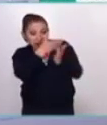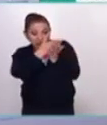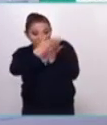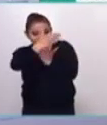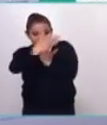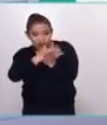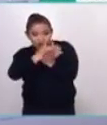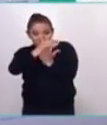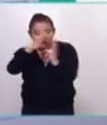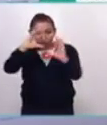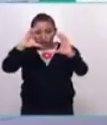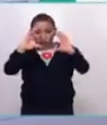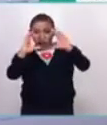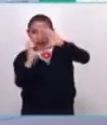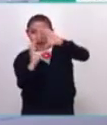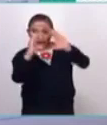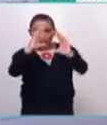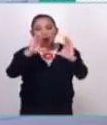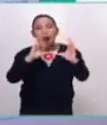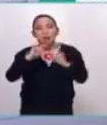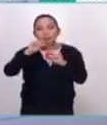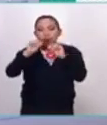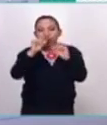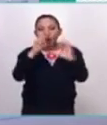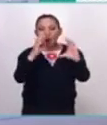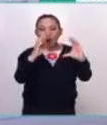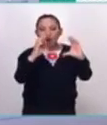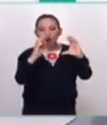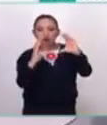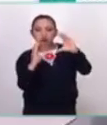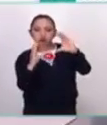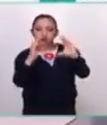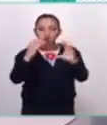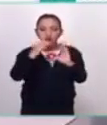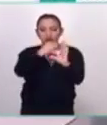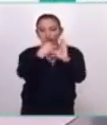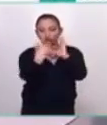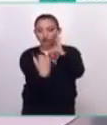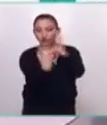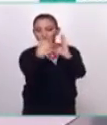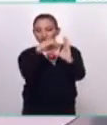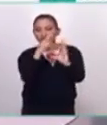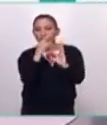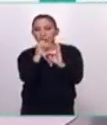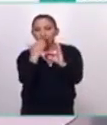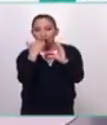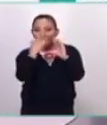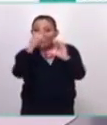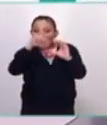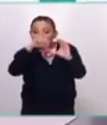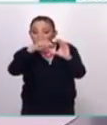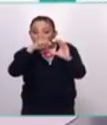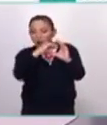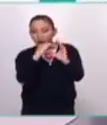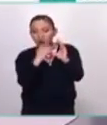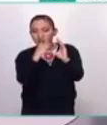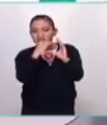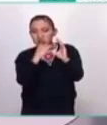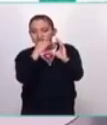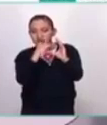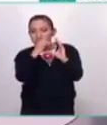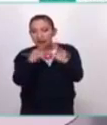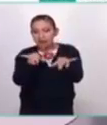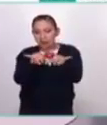la inclinación de la Tierra. Por el movimiento de la Tierra, hay un pequeño bamboleo, y entonces esto significa que no quede tan estático. No queda siempre. Y se